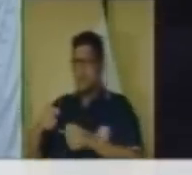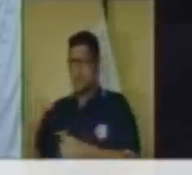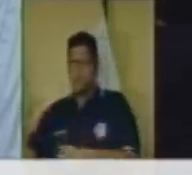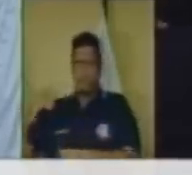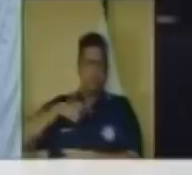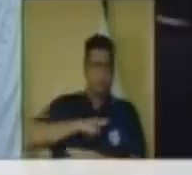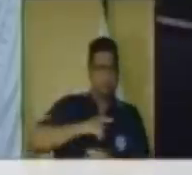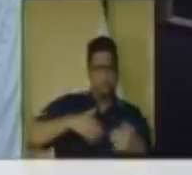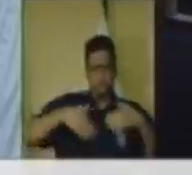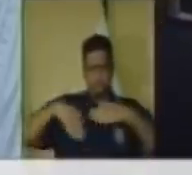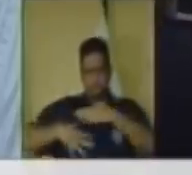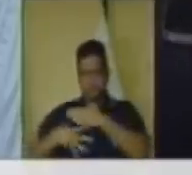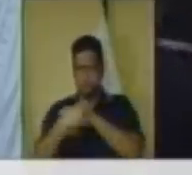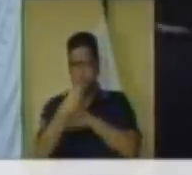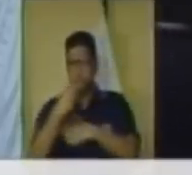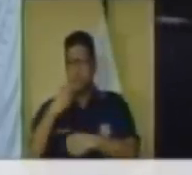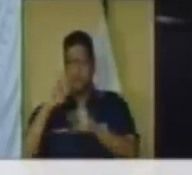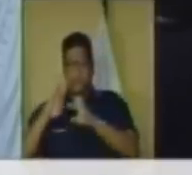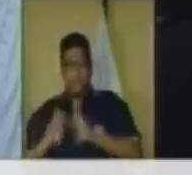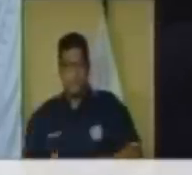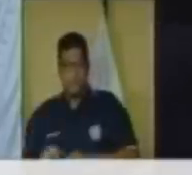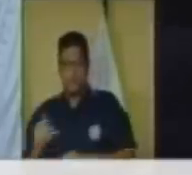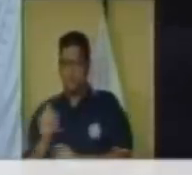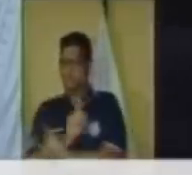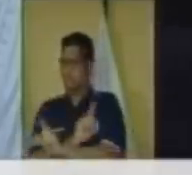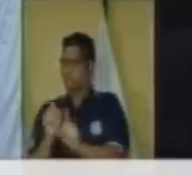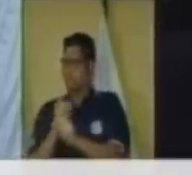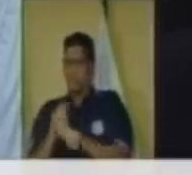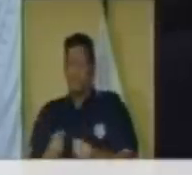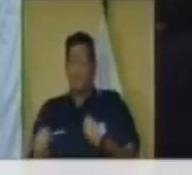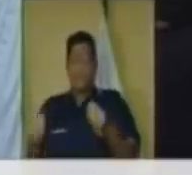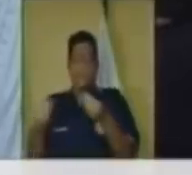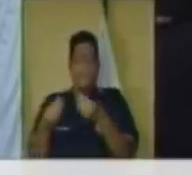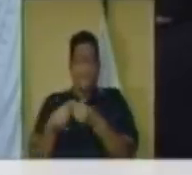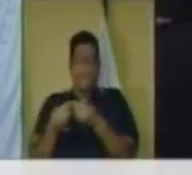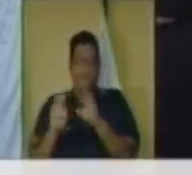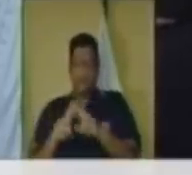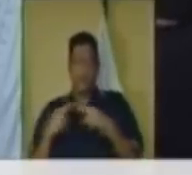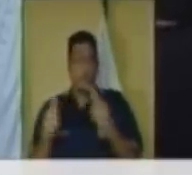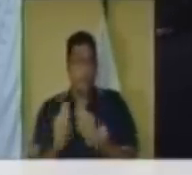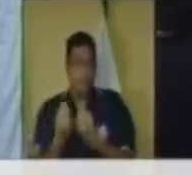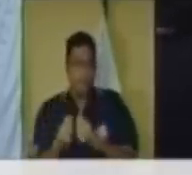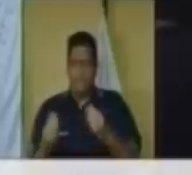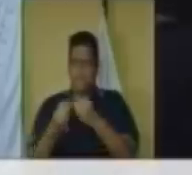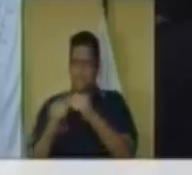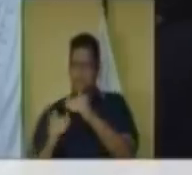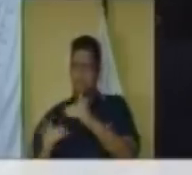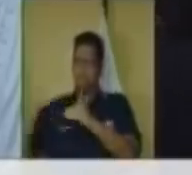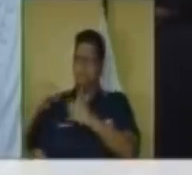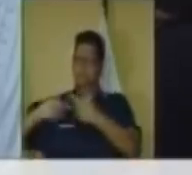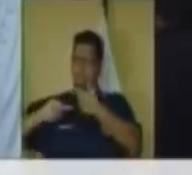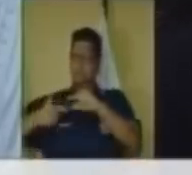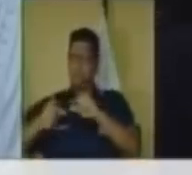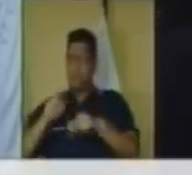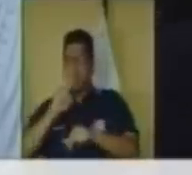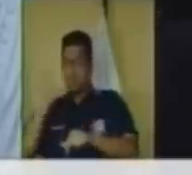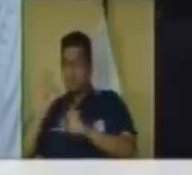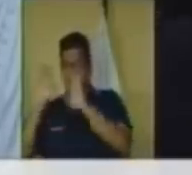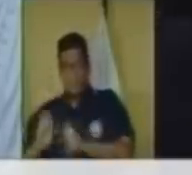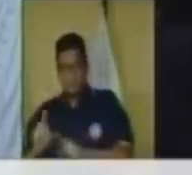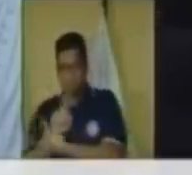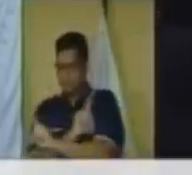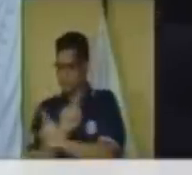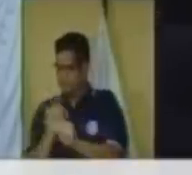de recalcar que no existan reuniones de grupos de más de 100 personas. Los asilos